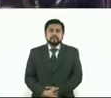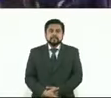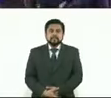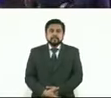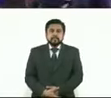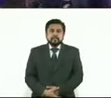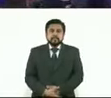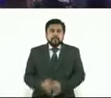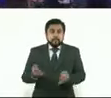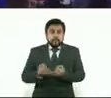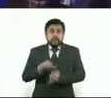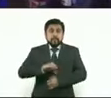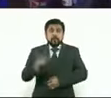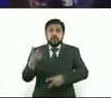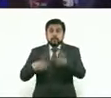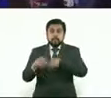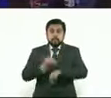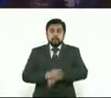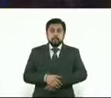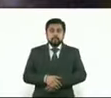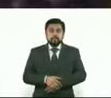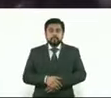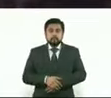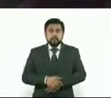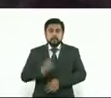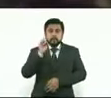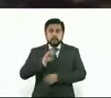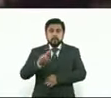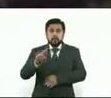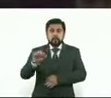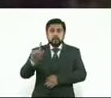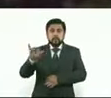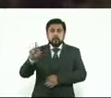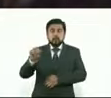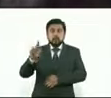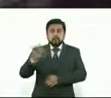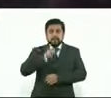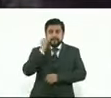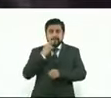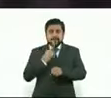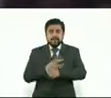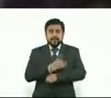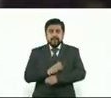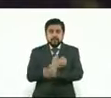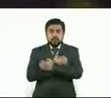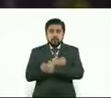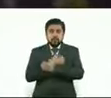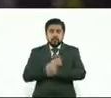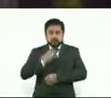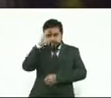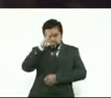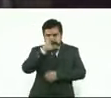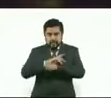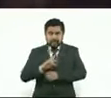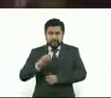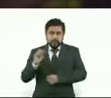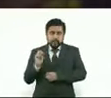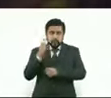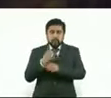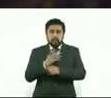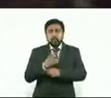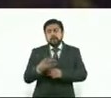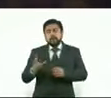También está con nosotros la doctora Rosaura Ruiz Gutiérrez, secretaria de Educación, Ciencia, Tecnología e